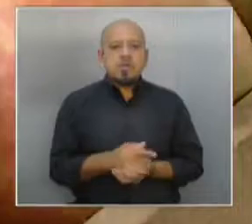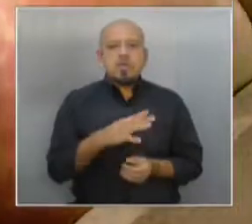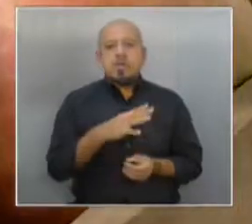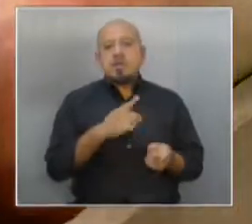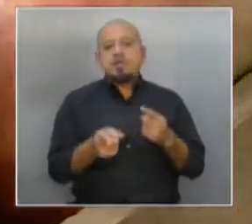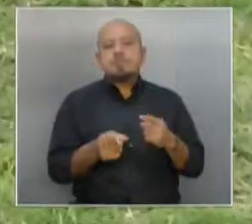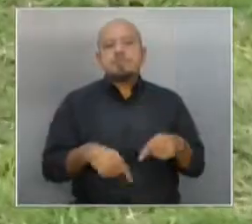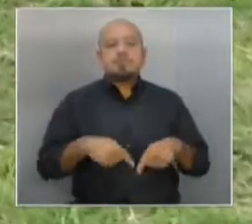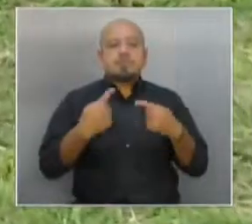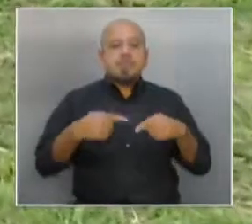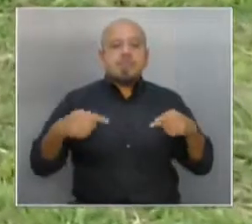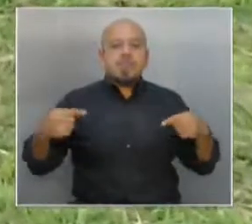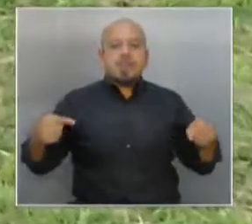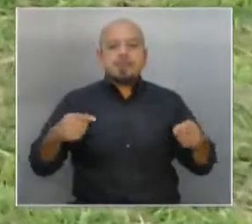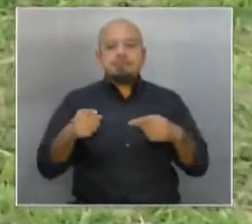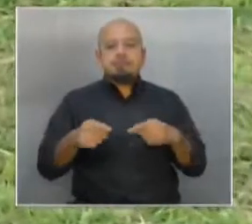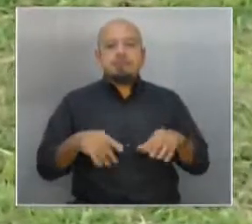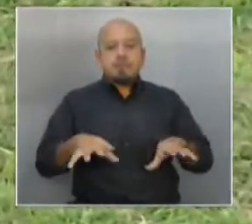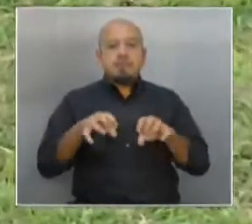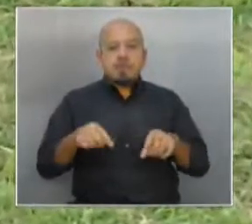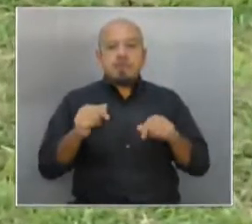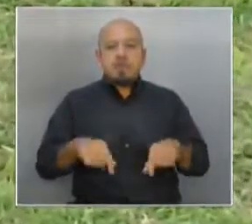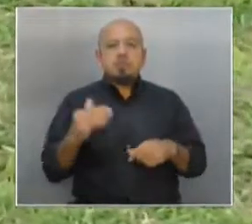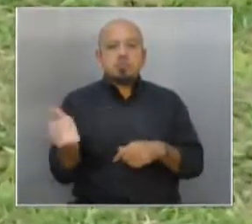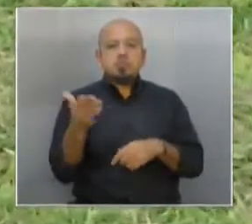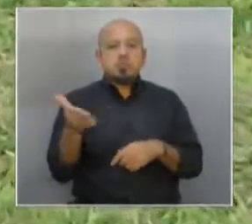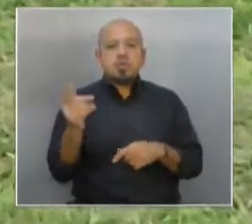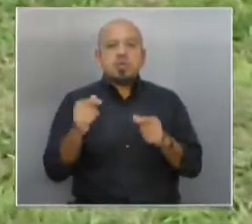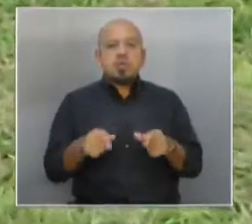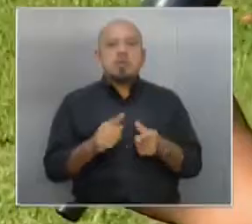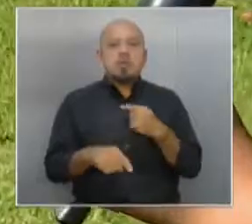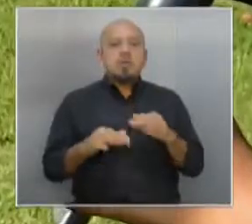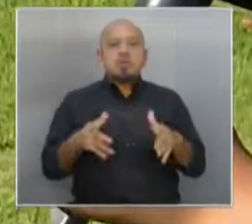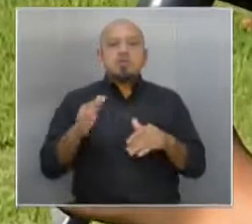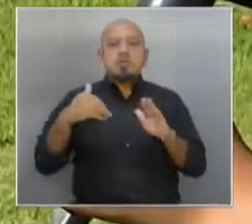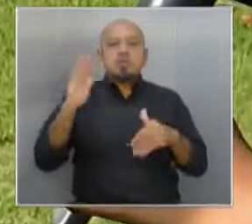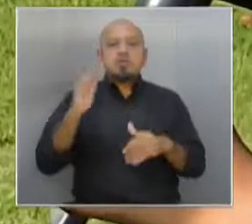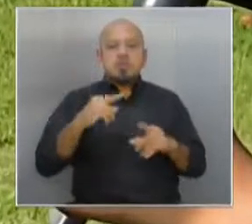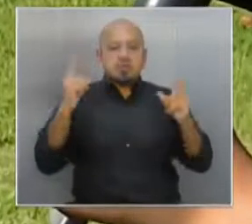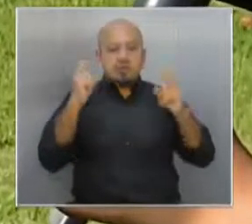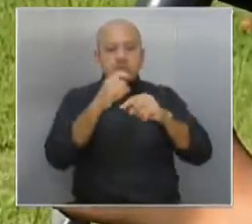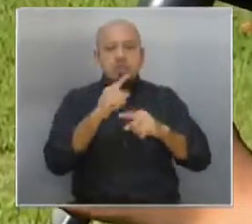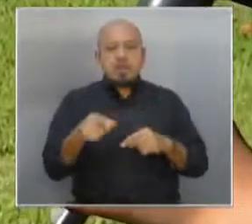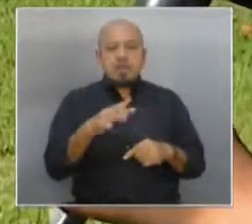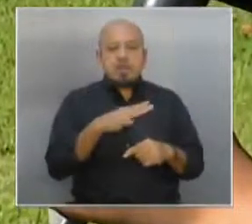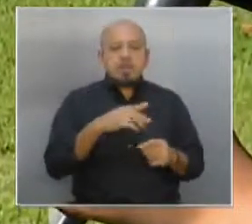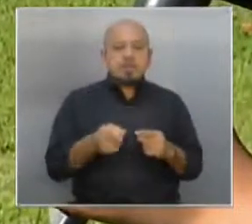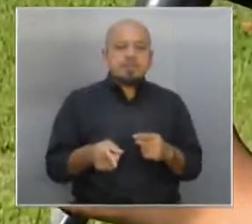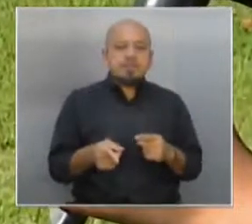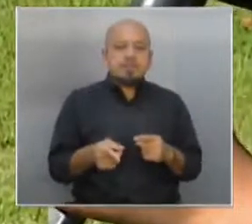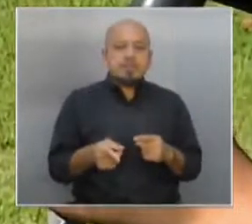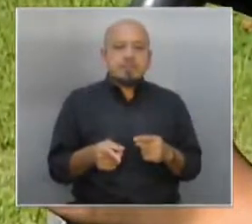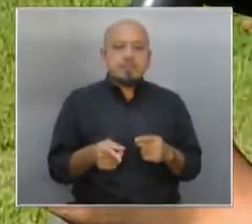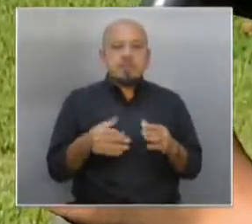y las cosas hermosas de vivir acá y de producir acá, pero ¿cuáles son las mayores dificultades que enfrentan a